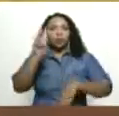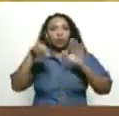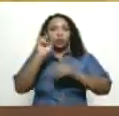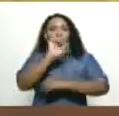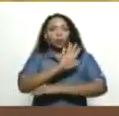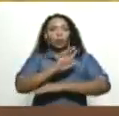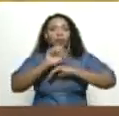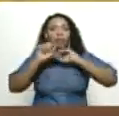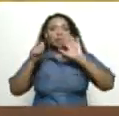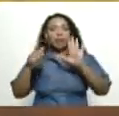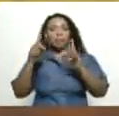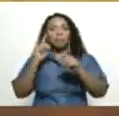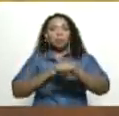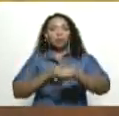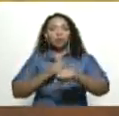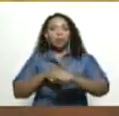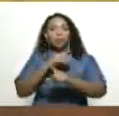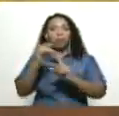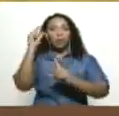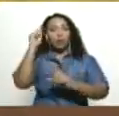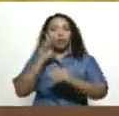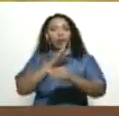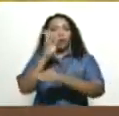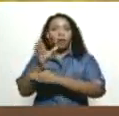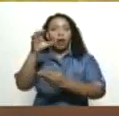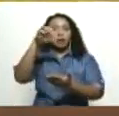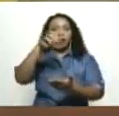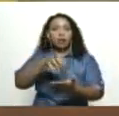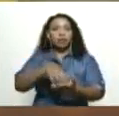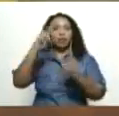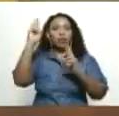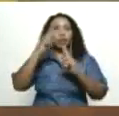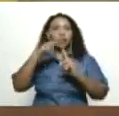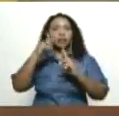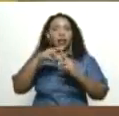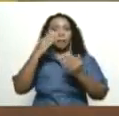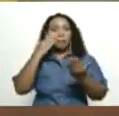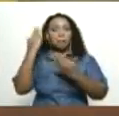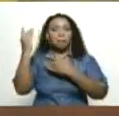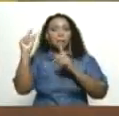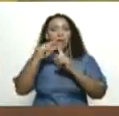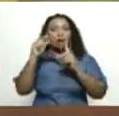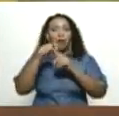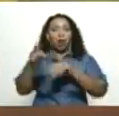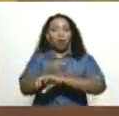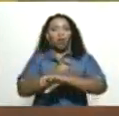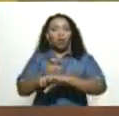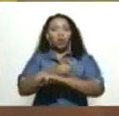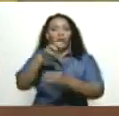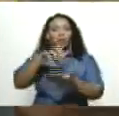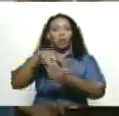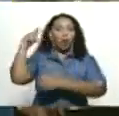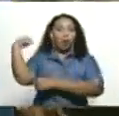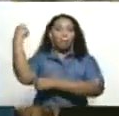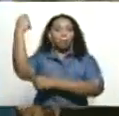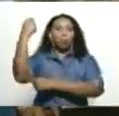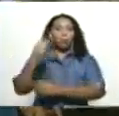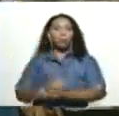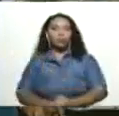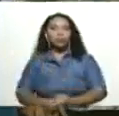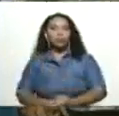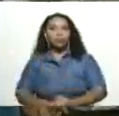12:56 minutos del mediodía. De inmediato nos trasladamos al estado Táchira para escuchar palabras del gobernador del estado Apure.